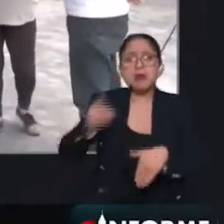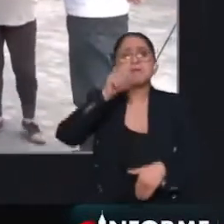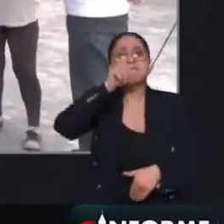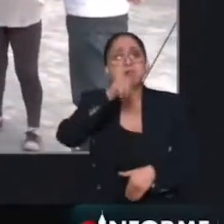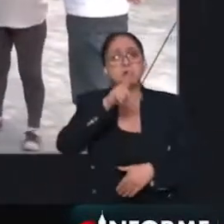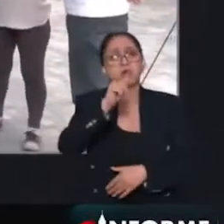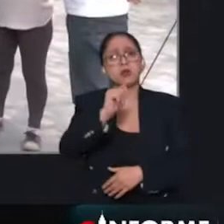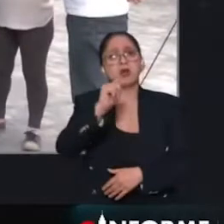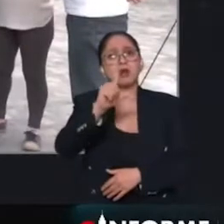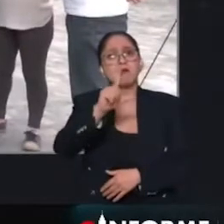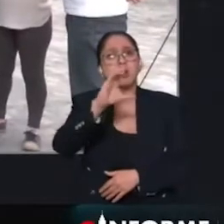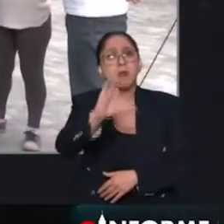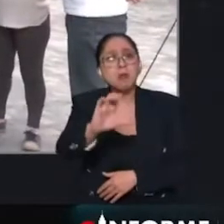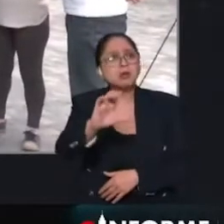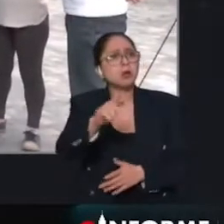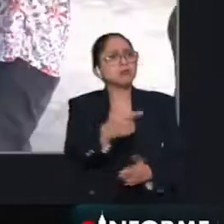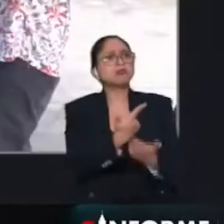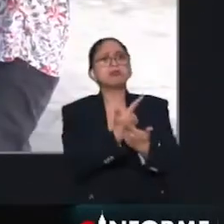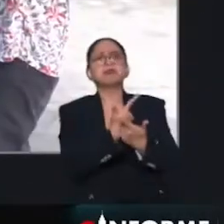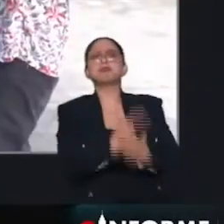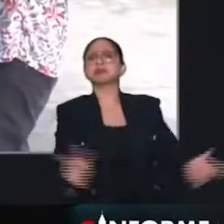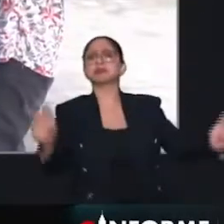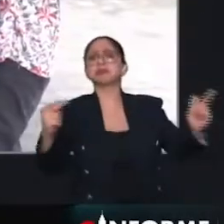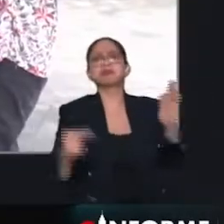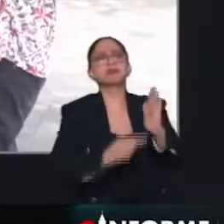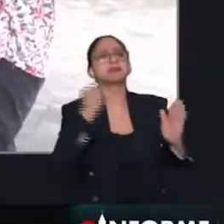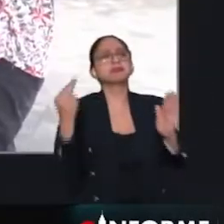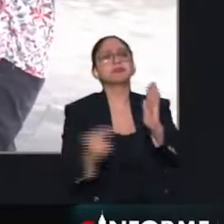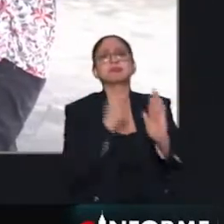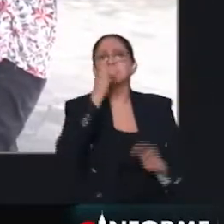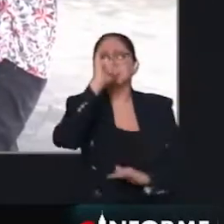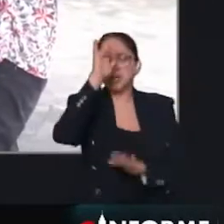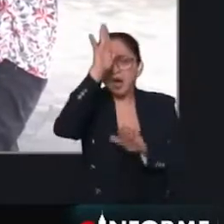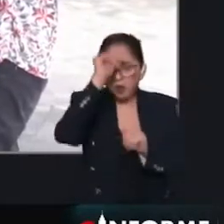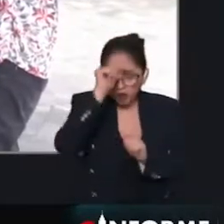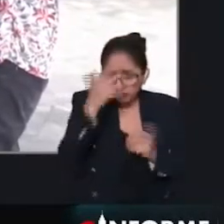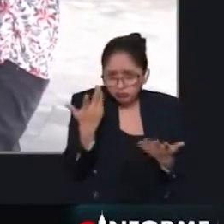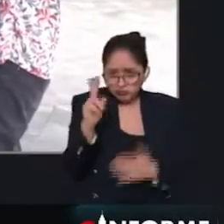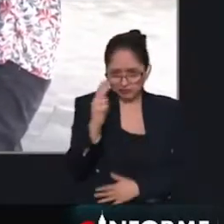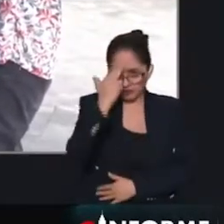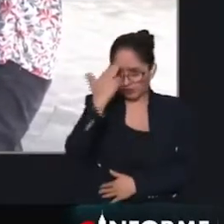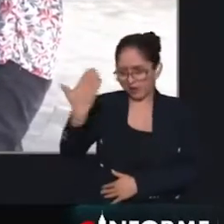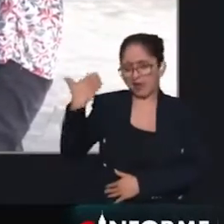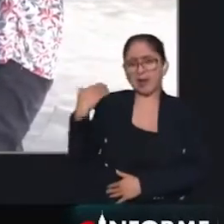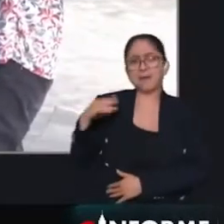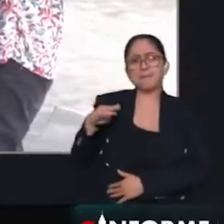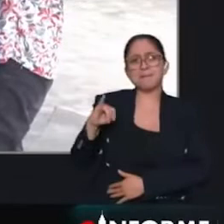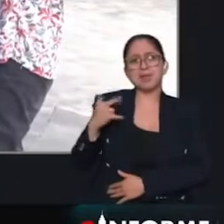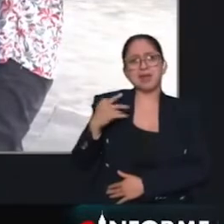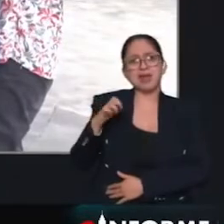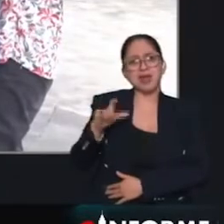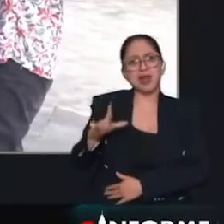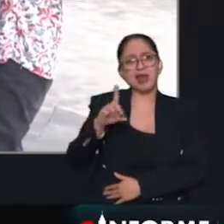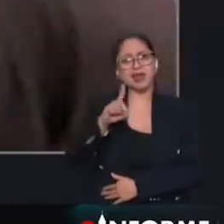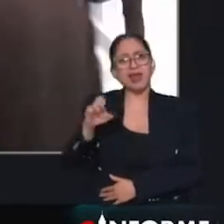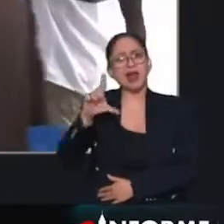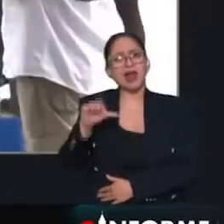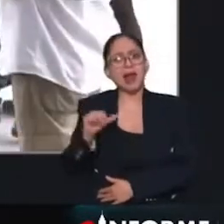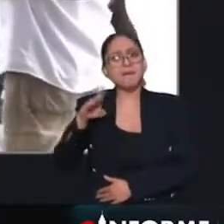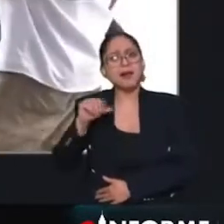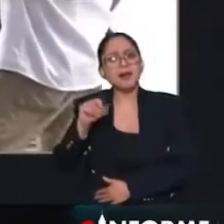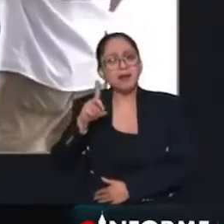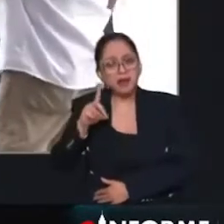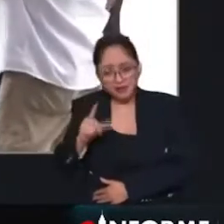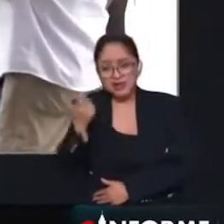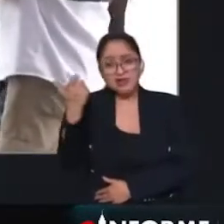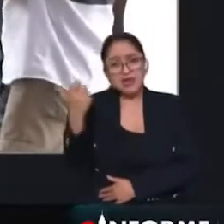Libre Comercio, y sobre todo, yo recuerdo que Miguel de la Madrid lo acusó de haberse robado la mitad de la partida secreta,